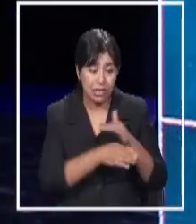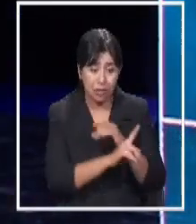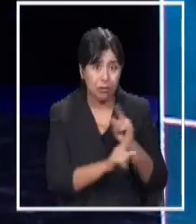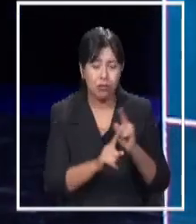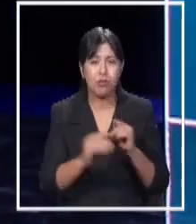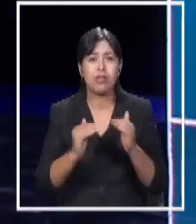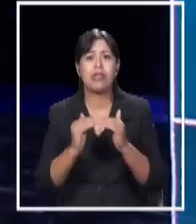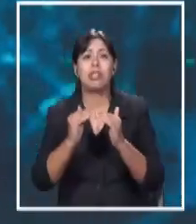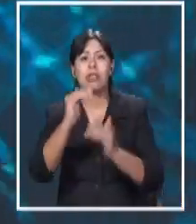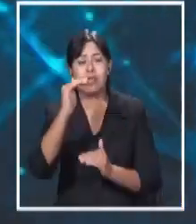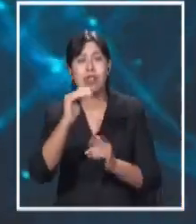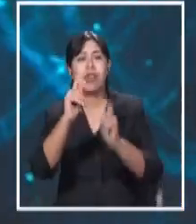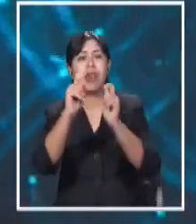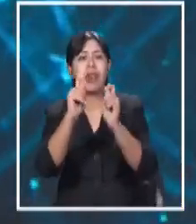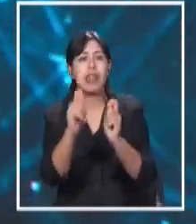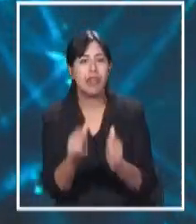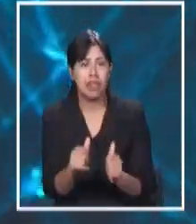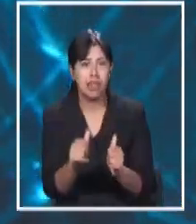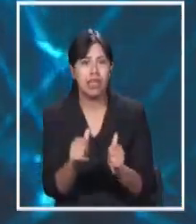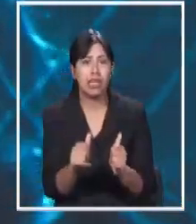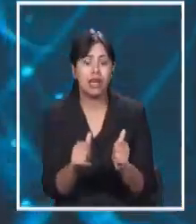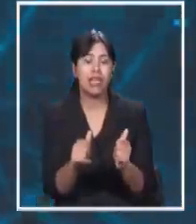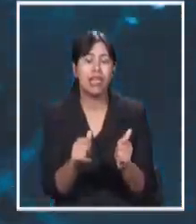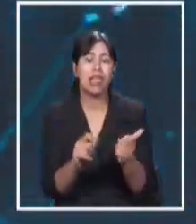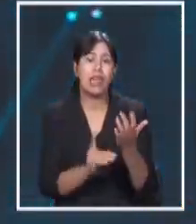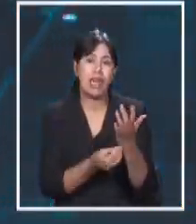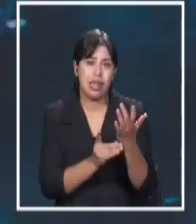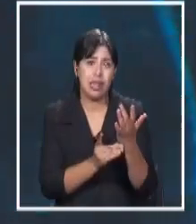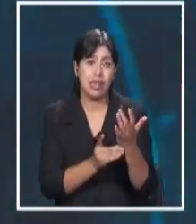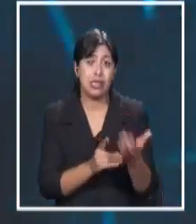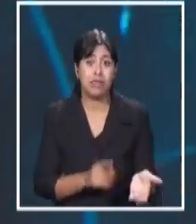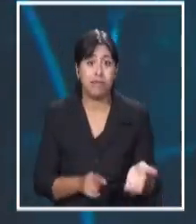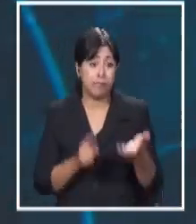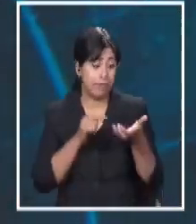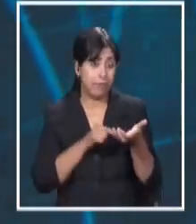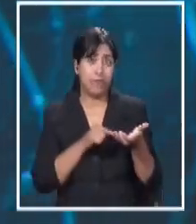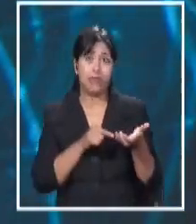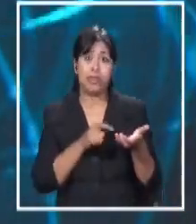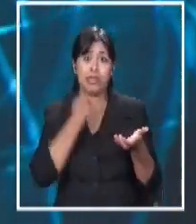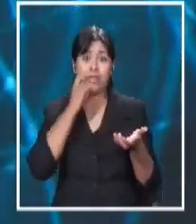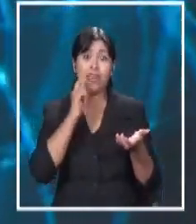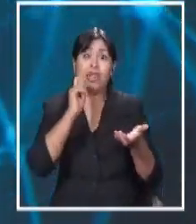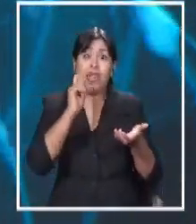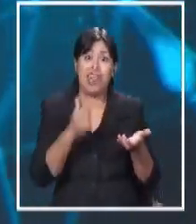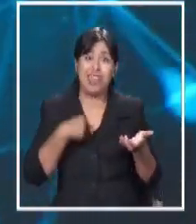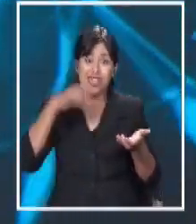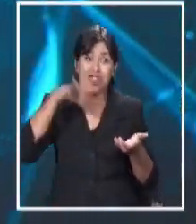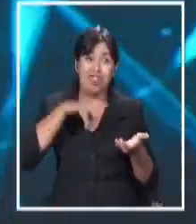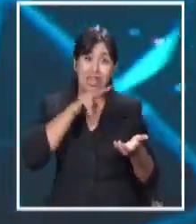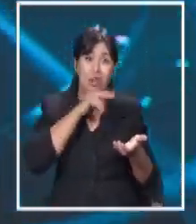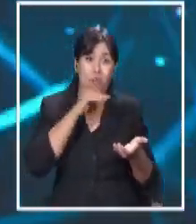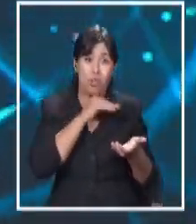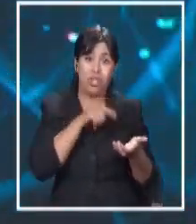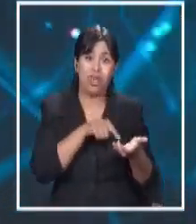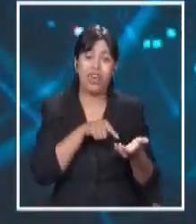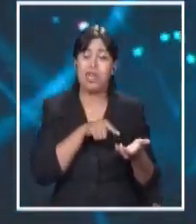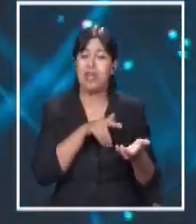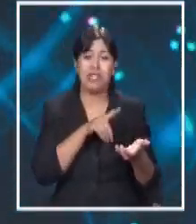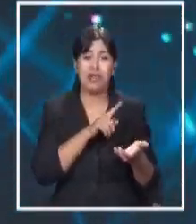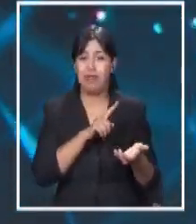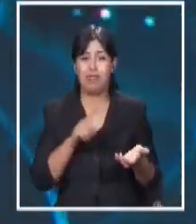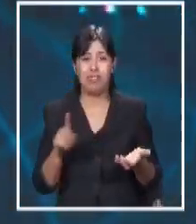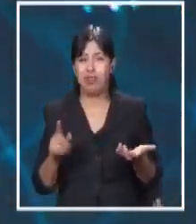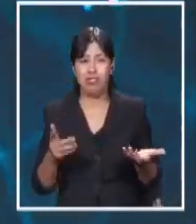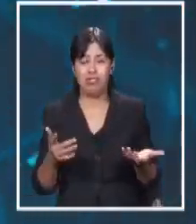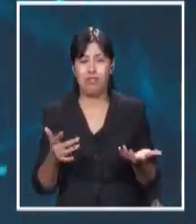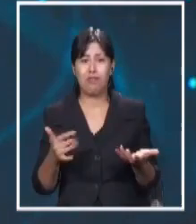en literacia digital. El hecho de tener un teléfono inteligente no significa que yo intuitivamente sé cómo usarlo, de una forma autodeterminada,